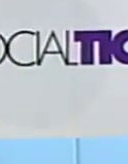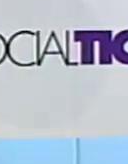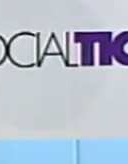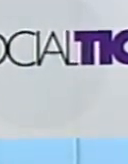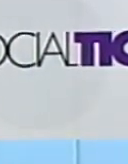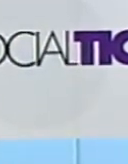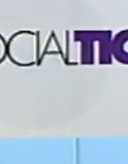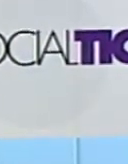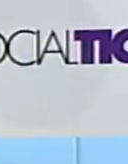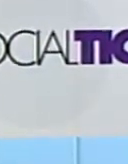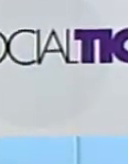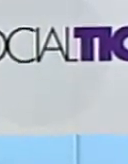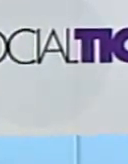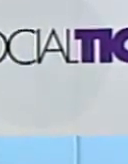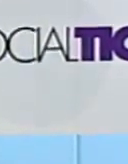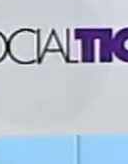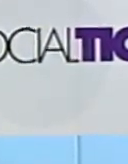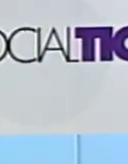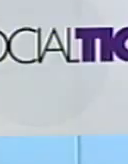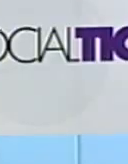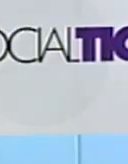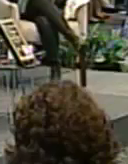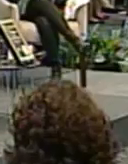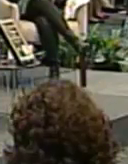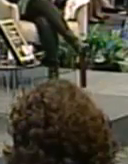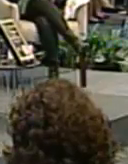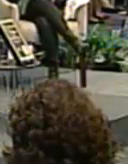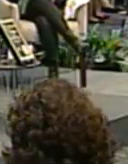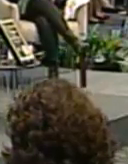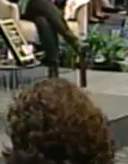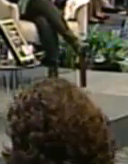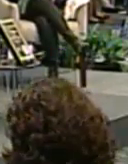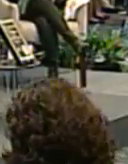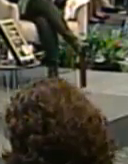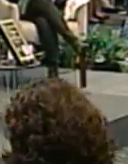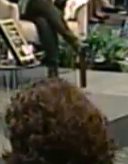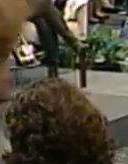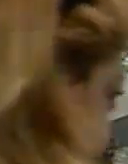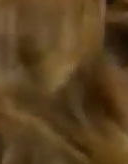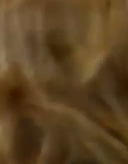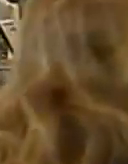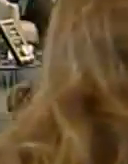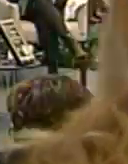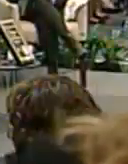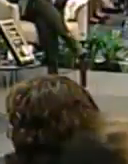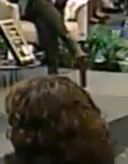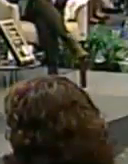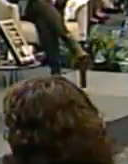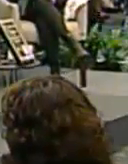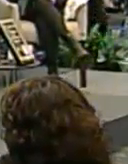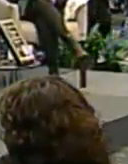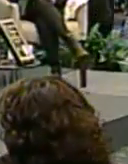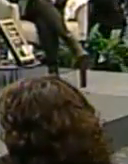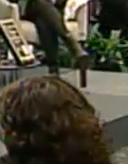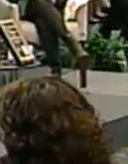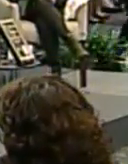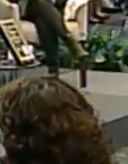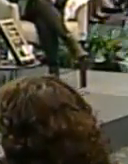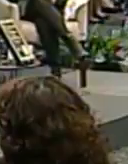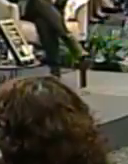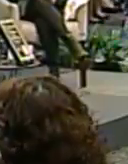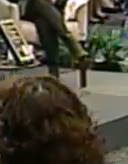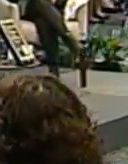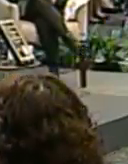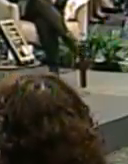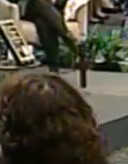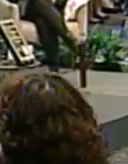Doctora Luna Pla, por favor. Yo solo para complementar un poco este último punto sobre